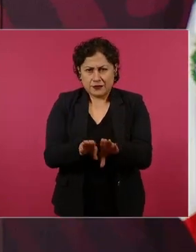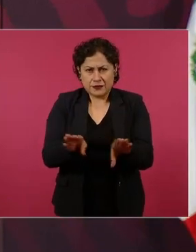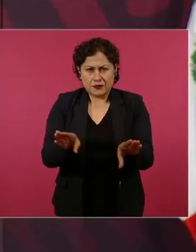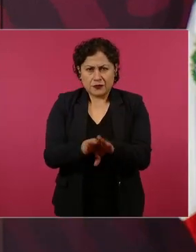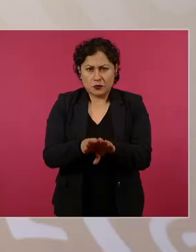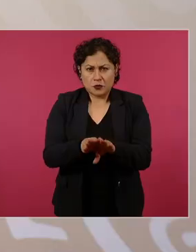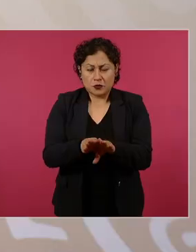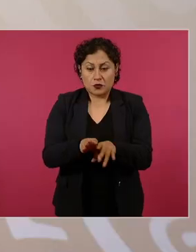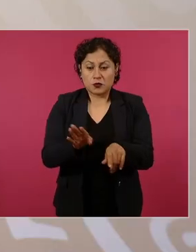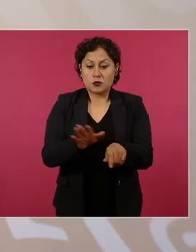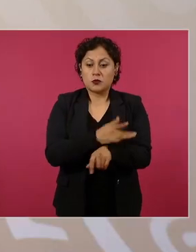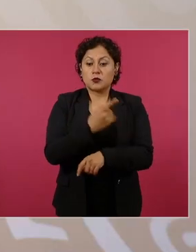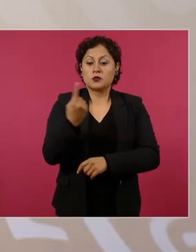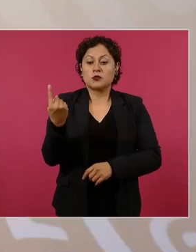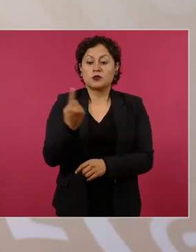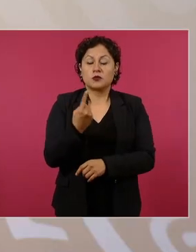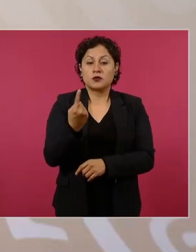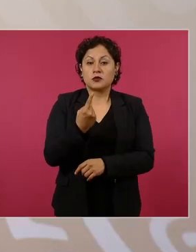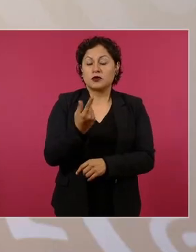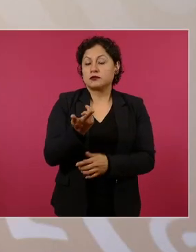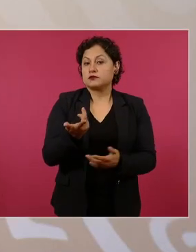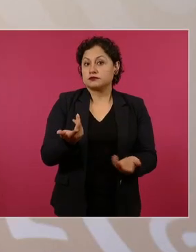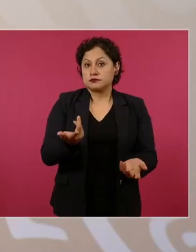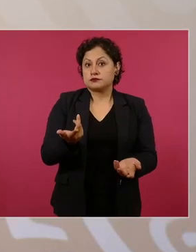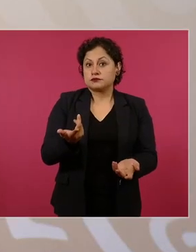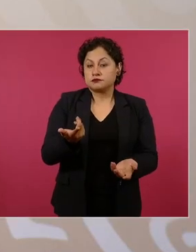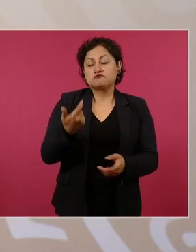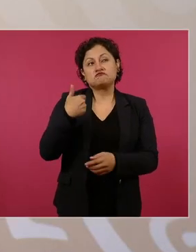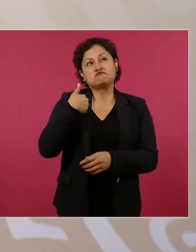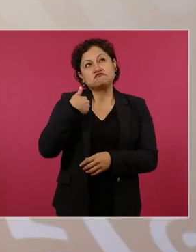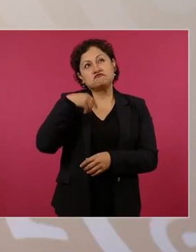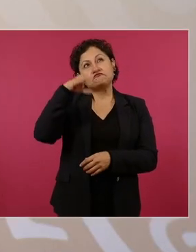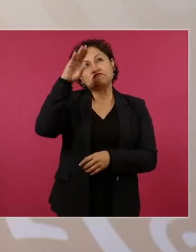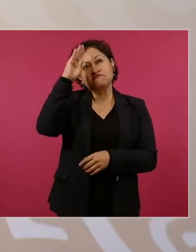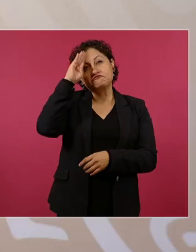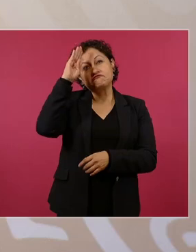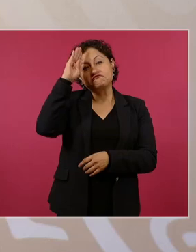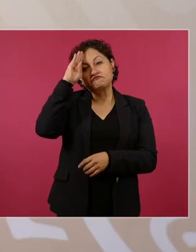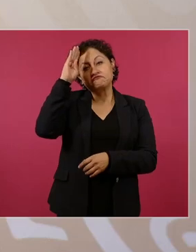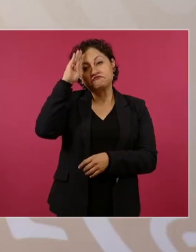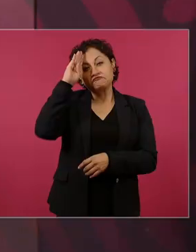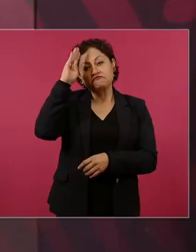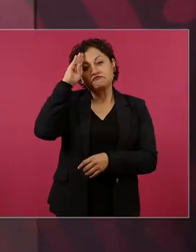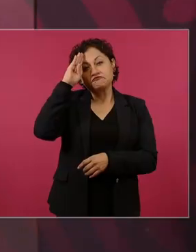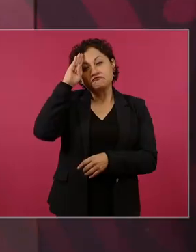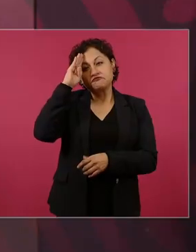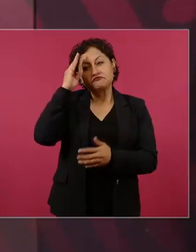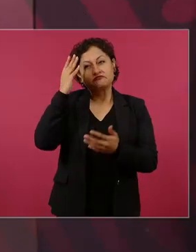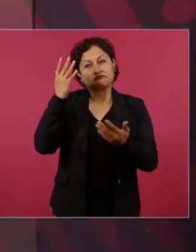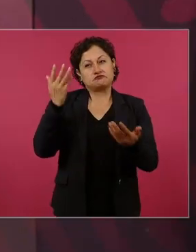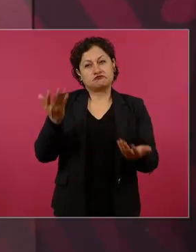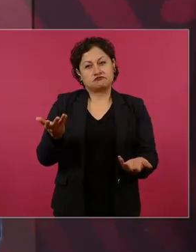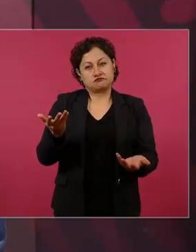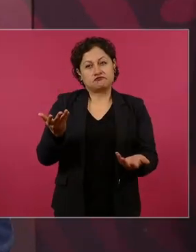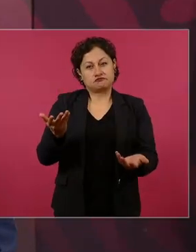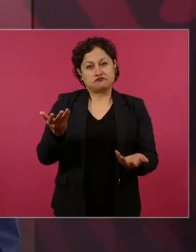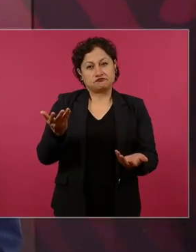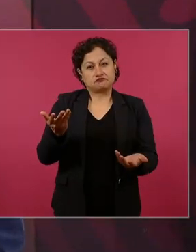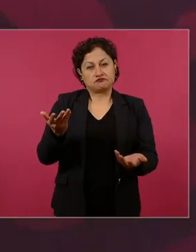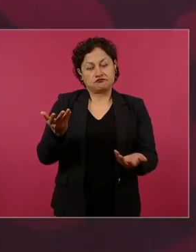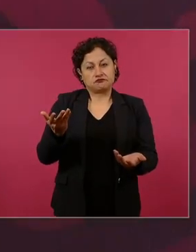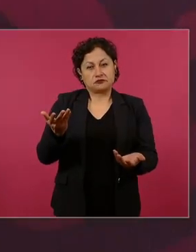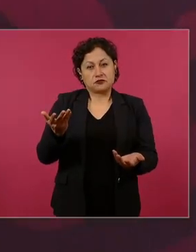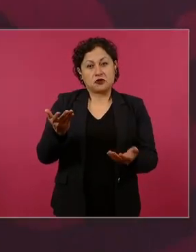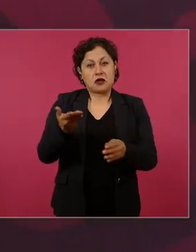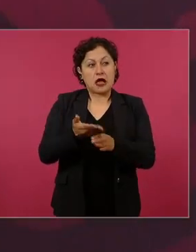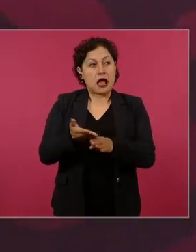Porque siempre pensando en que el presidente puede decir no. Digo, no, pues si